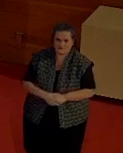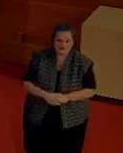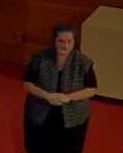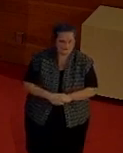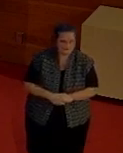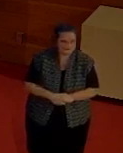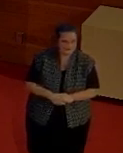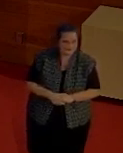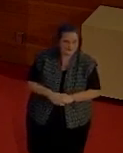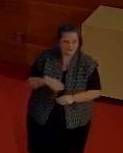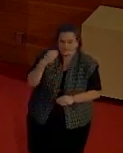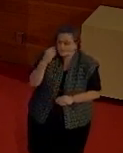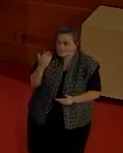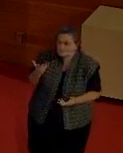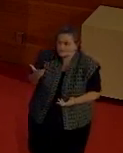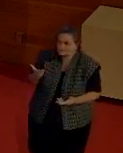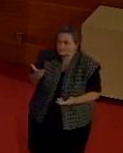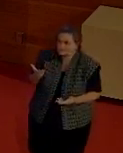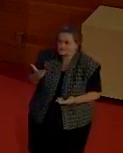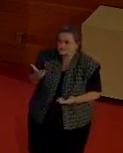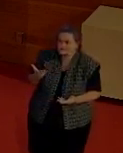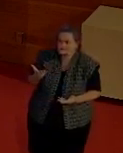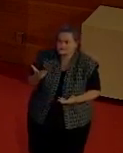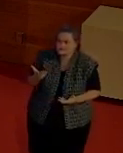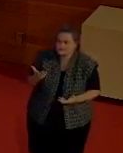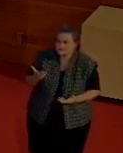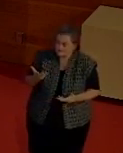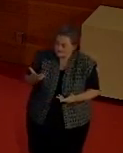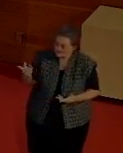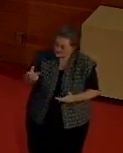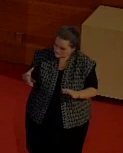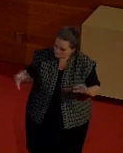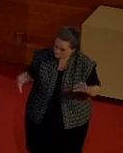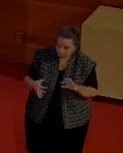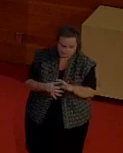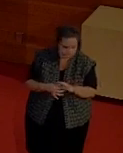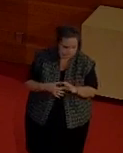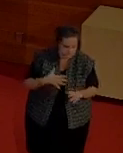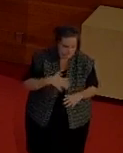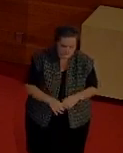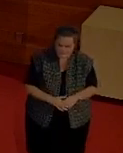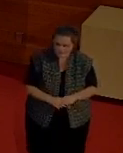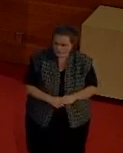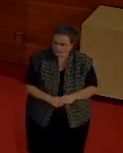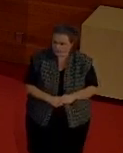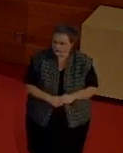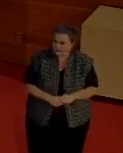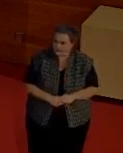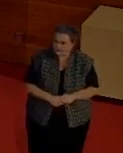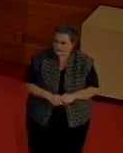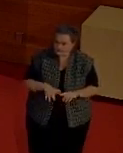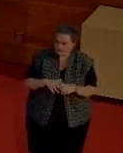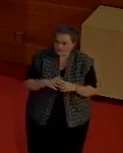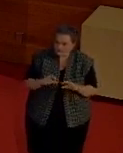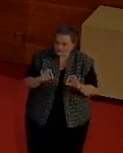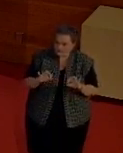crees que eso podría en algún momento llegar a que fueran de la mano y y y que no estuviésemos en esta situación